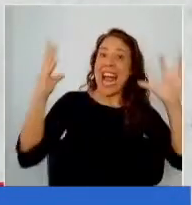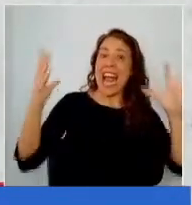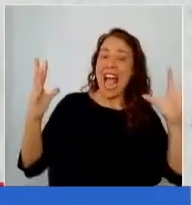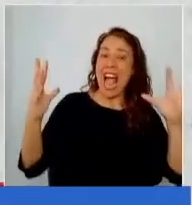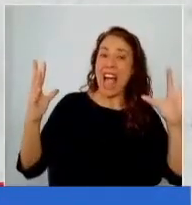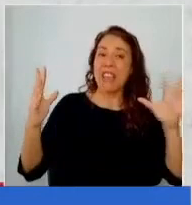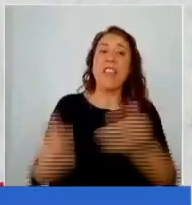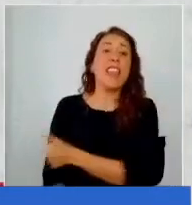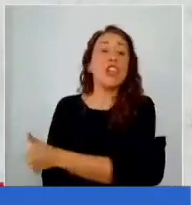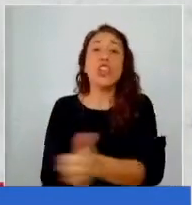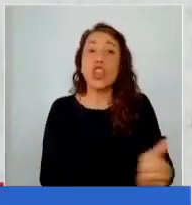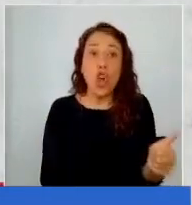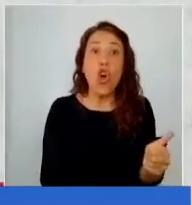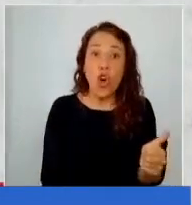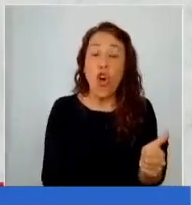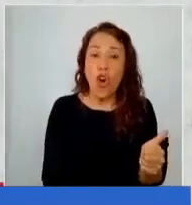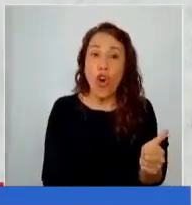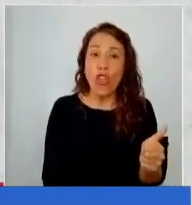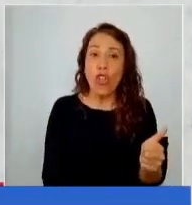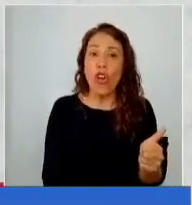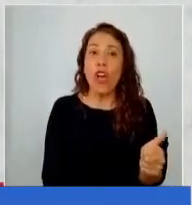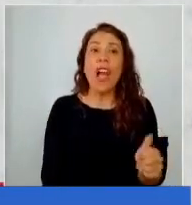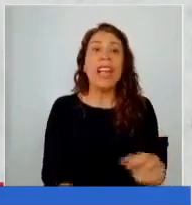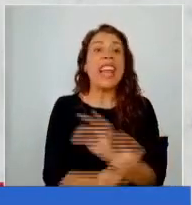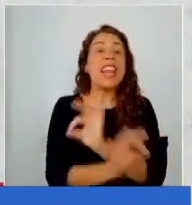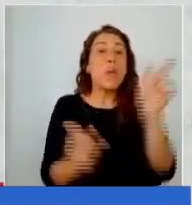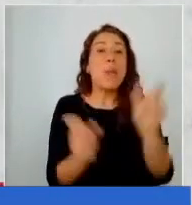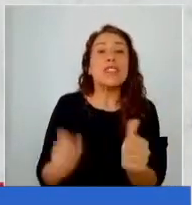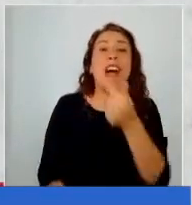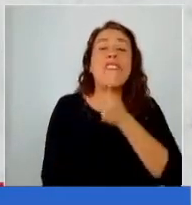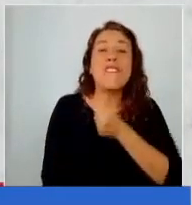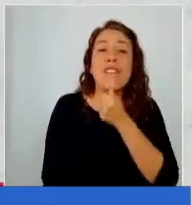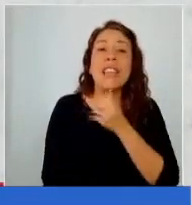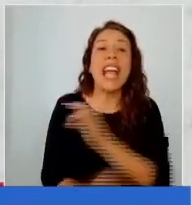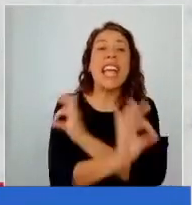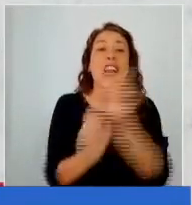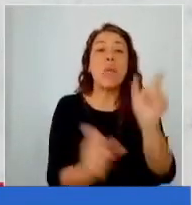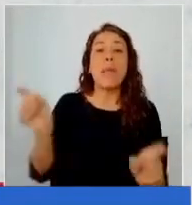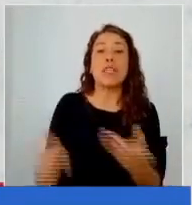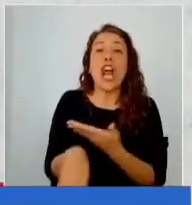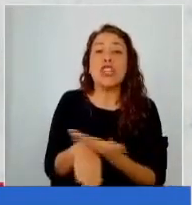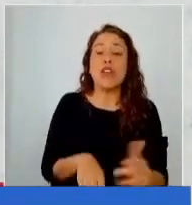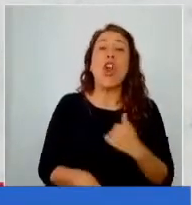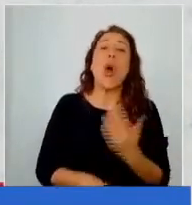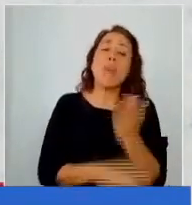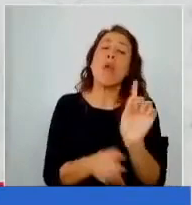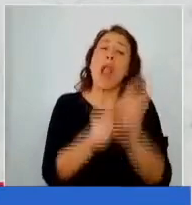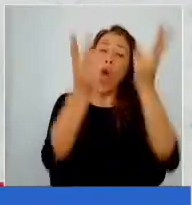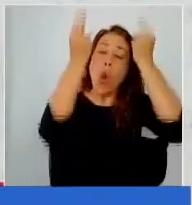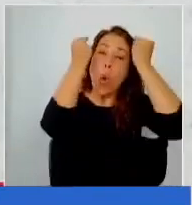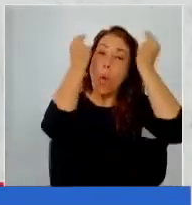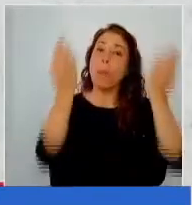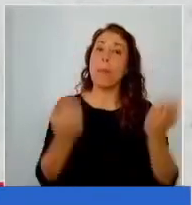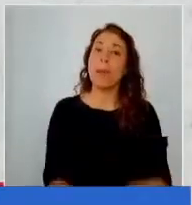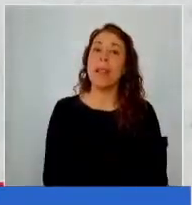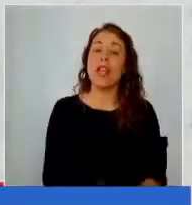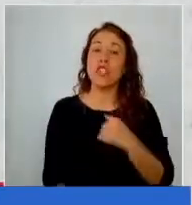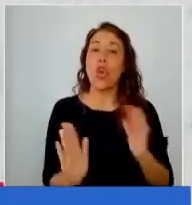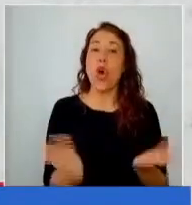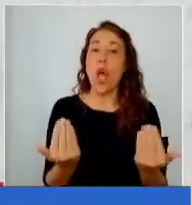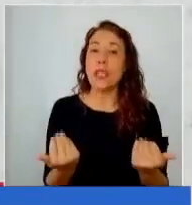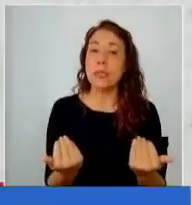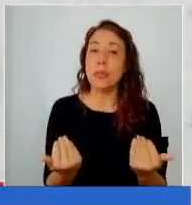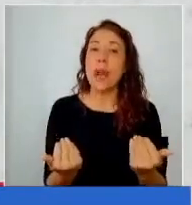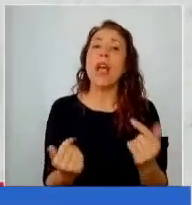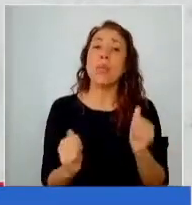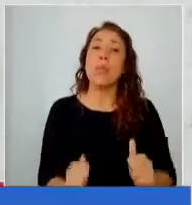en el que nadie falta en el que nadie sobra lo pido con humildad y espero que estemos a la altura del desafío